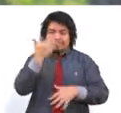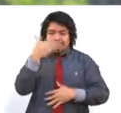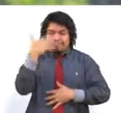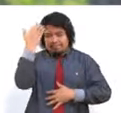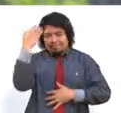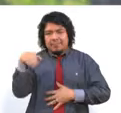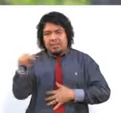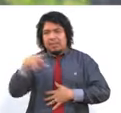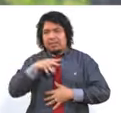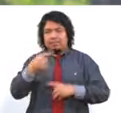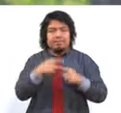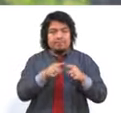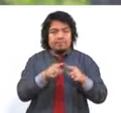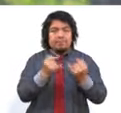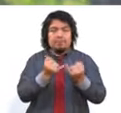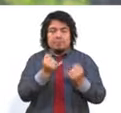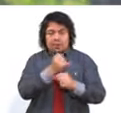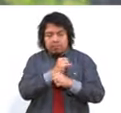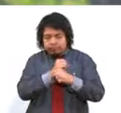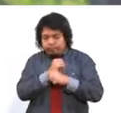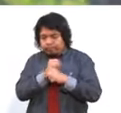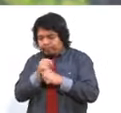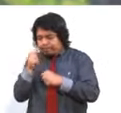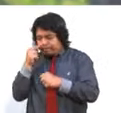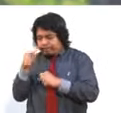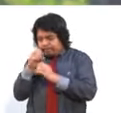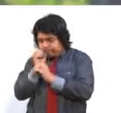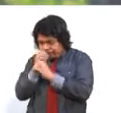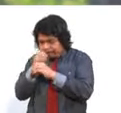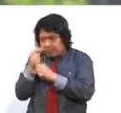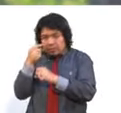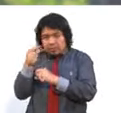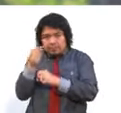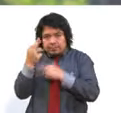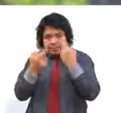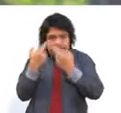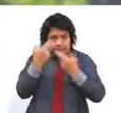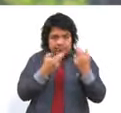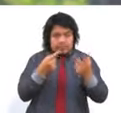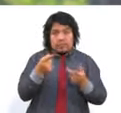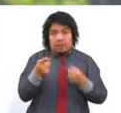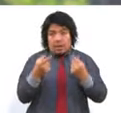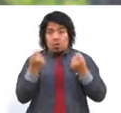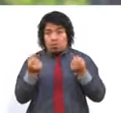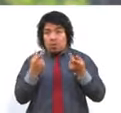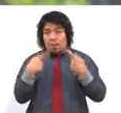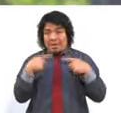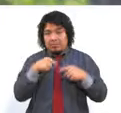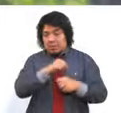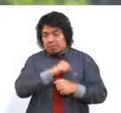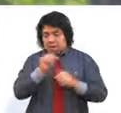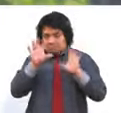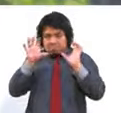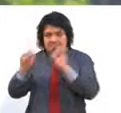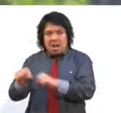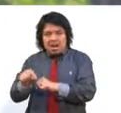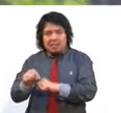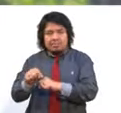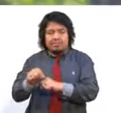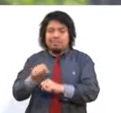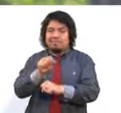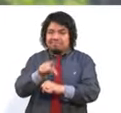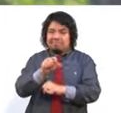cibernéticos, utilizar la inteligencia y investigación para hacer la detención de los delincuentes y al mismo tiempo